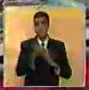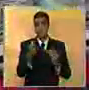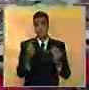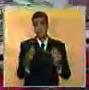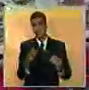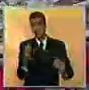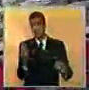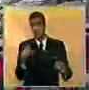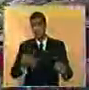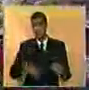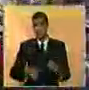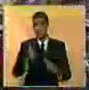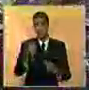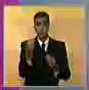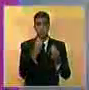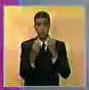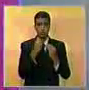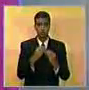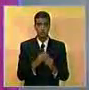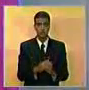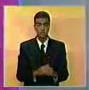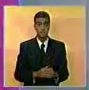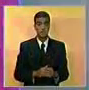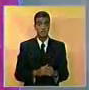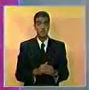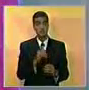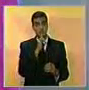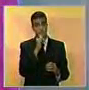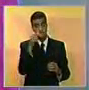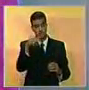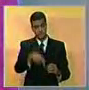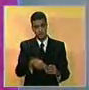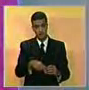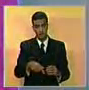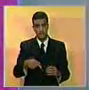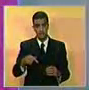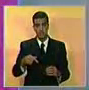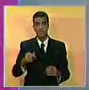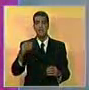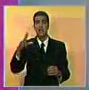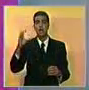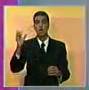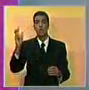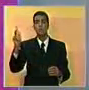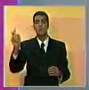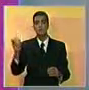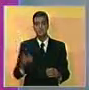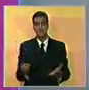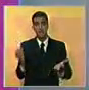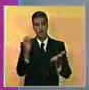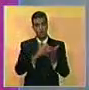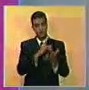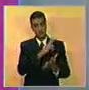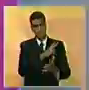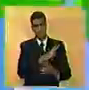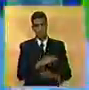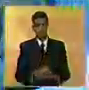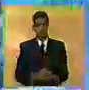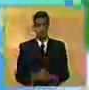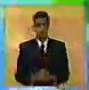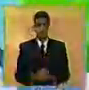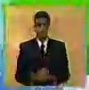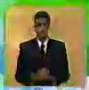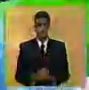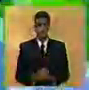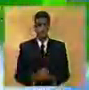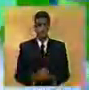mayor incidencia entre los consumidores. Es la información que les tenemos directamente desde el organismo Cúpula Empresarial. Sigan con más desde los estudios.